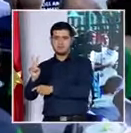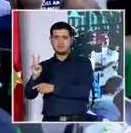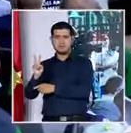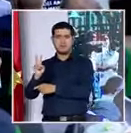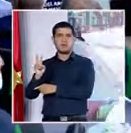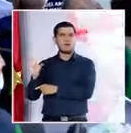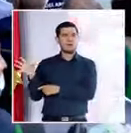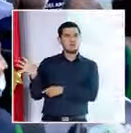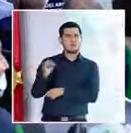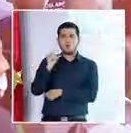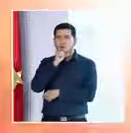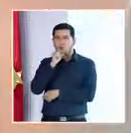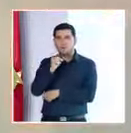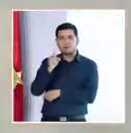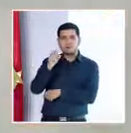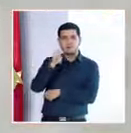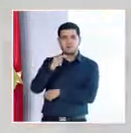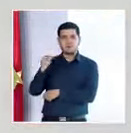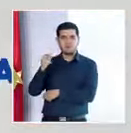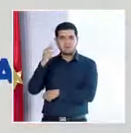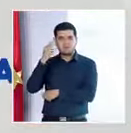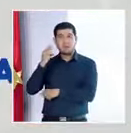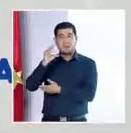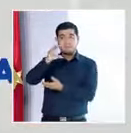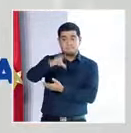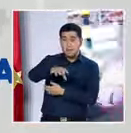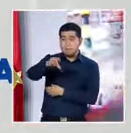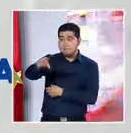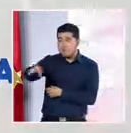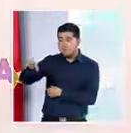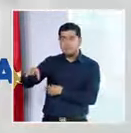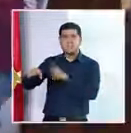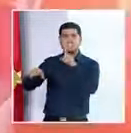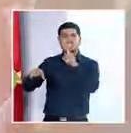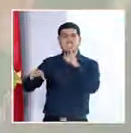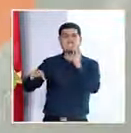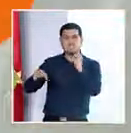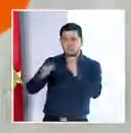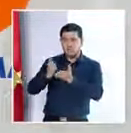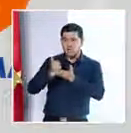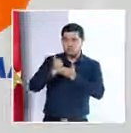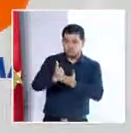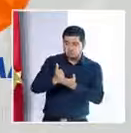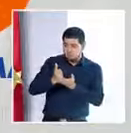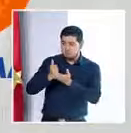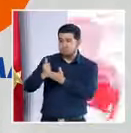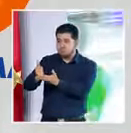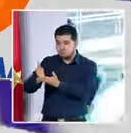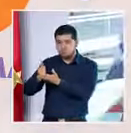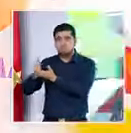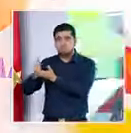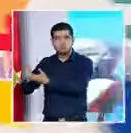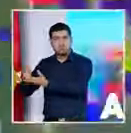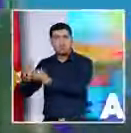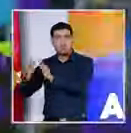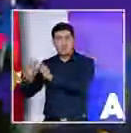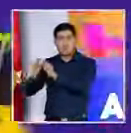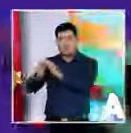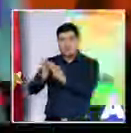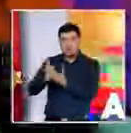abuelitos norte santanderianos, beneficiando a 60 centros de bienestar y 600 asociaciones de adulto